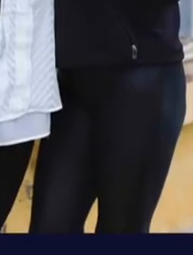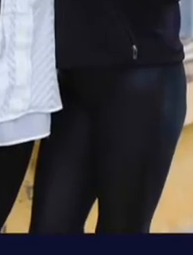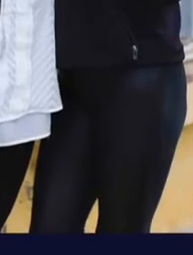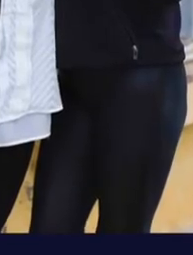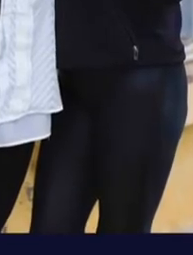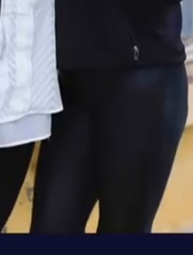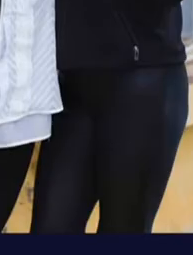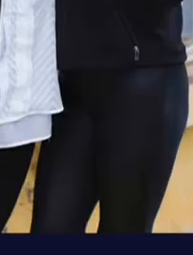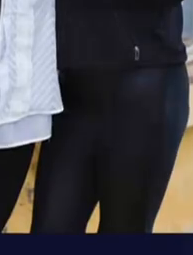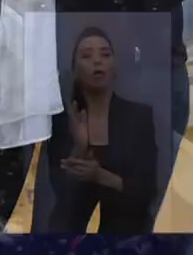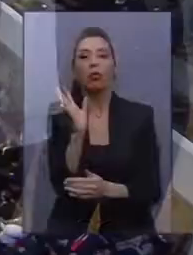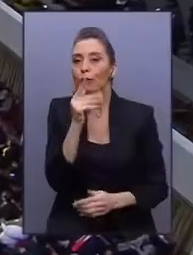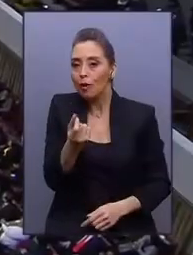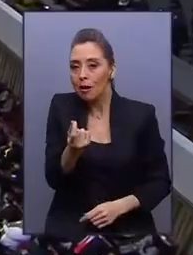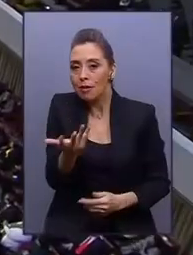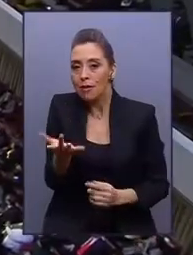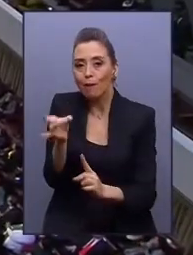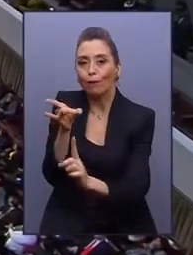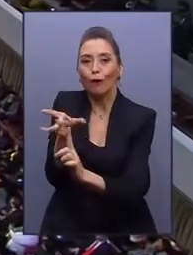más vulnerables.